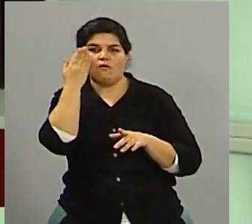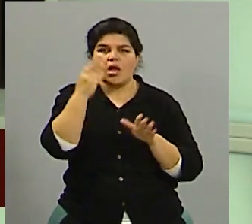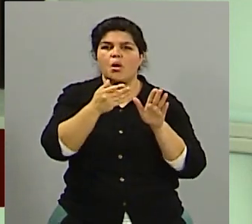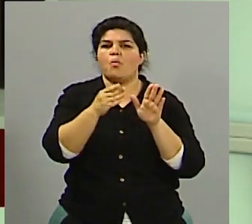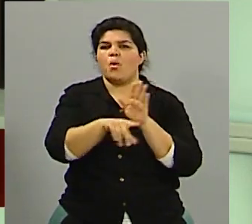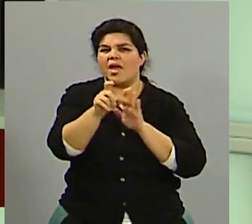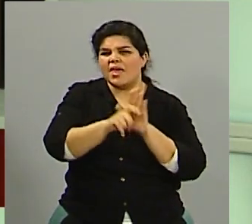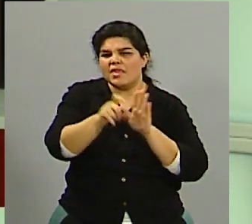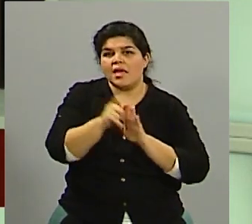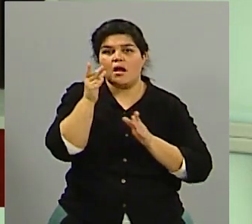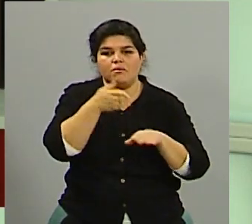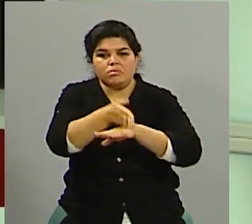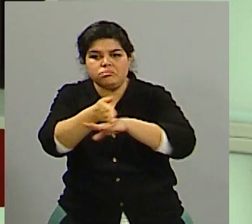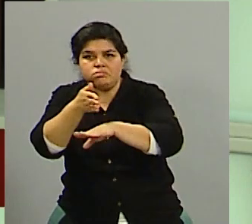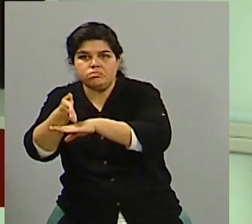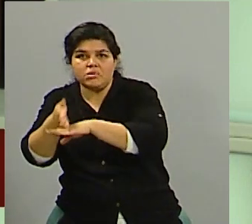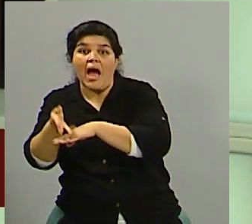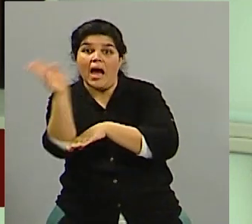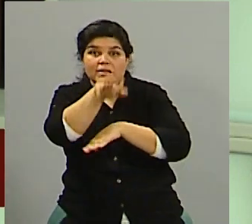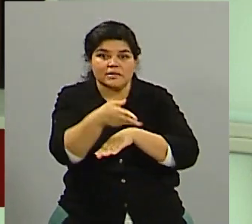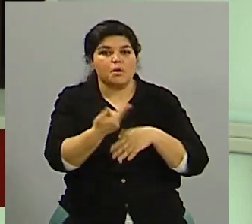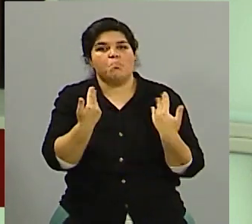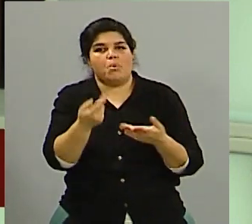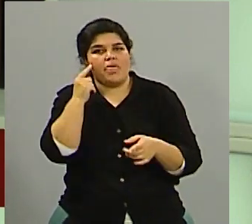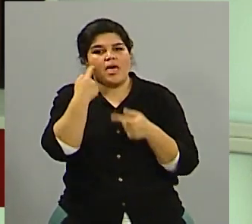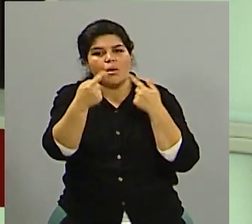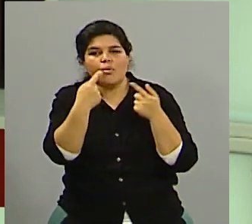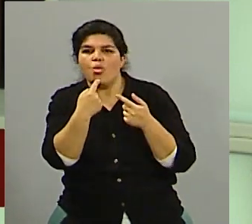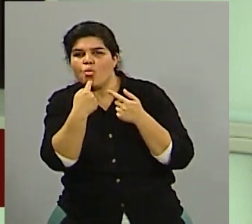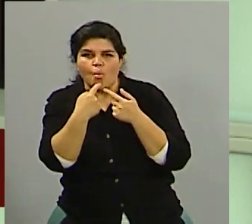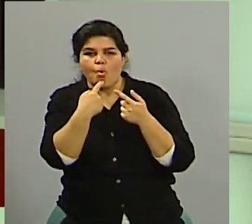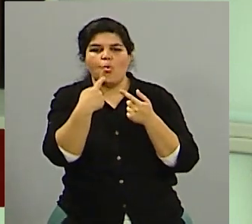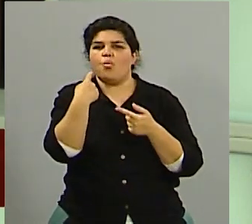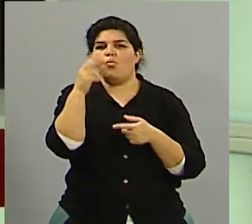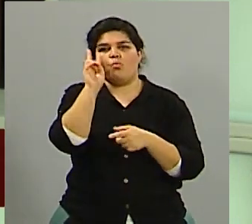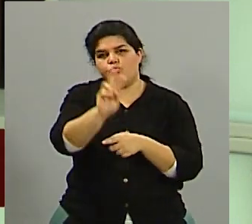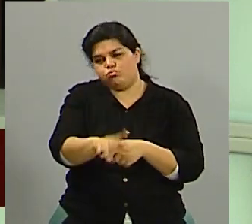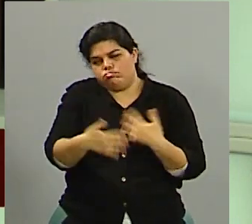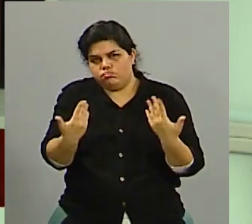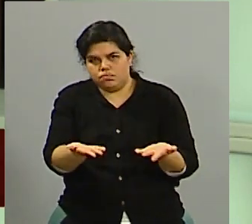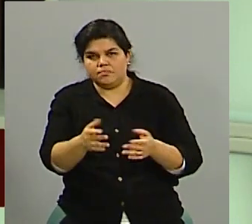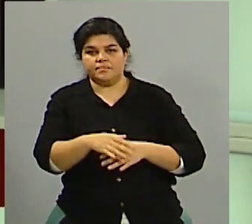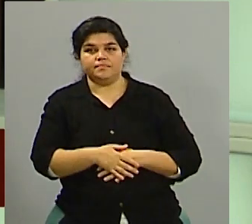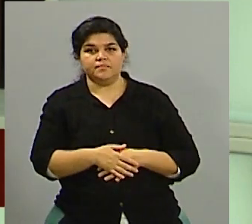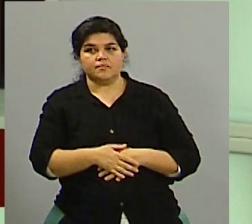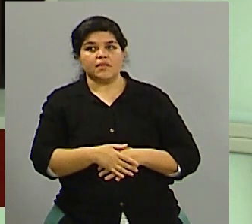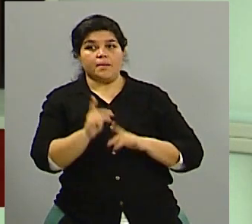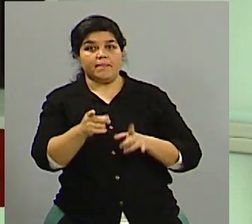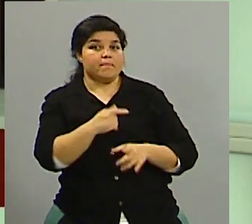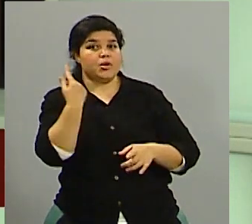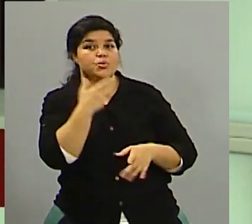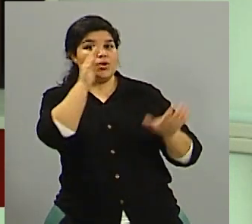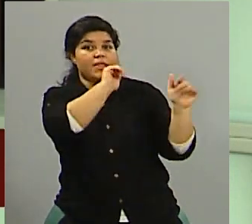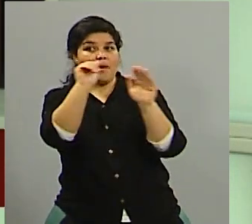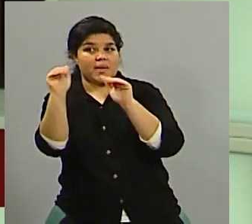comparte todas las novedades que hay en cuanto a las tareas que lleva adelante esa institución. Nosotros nos tenemos que